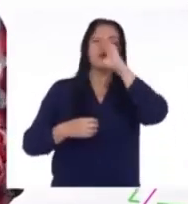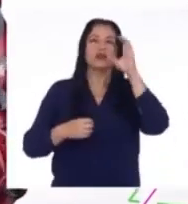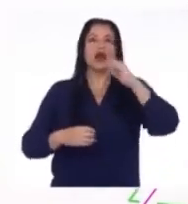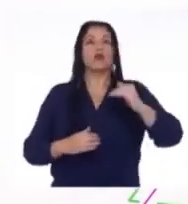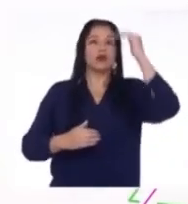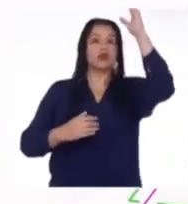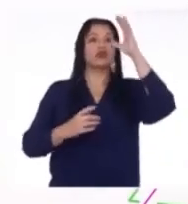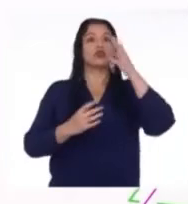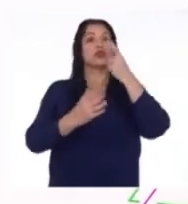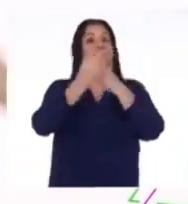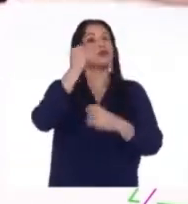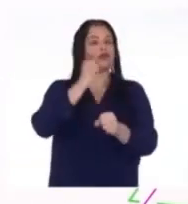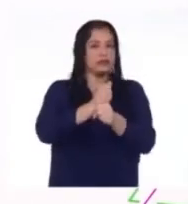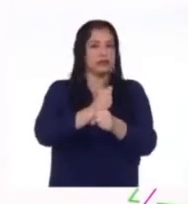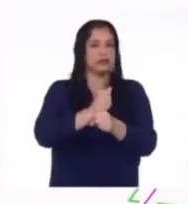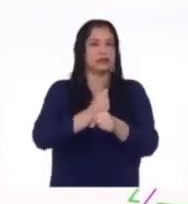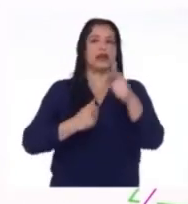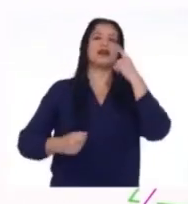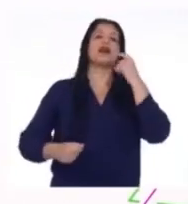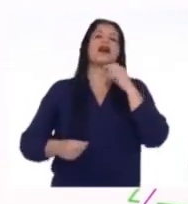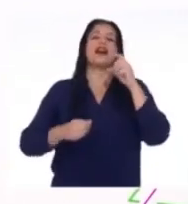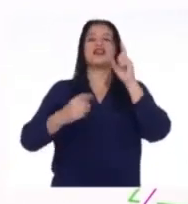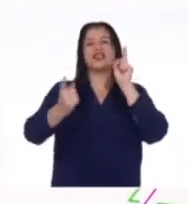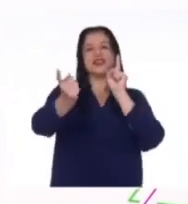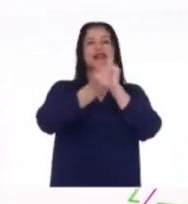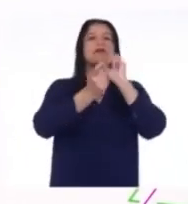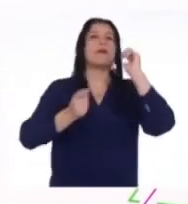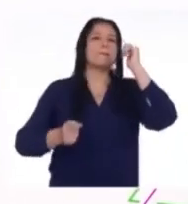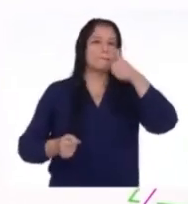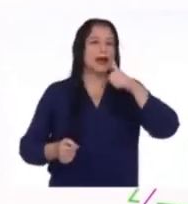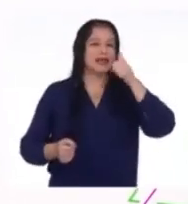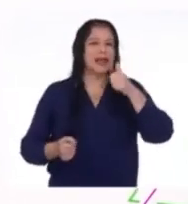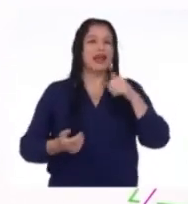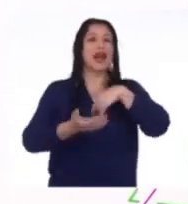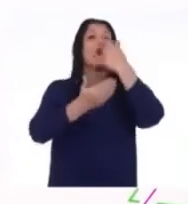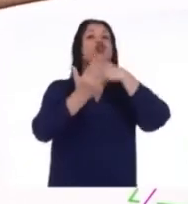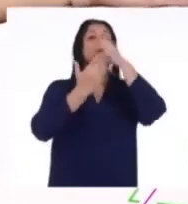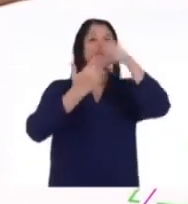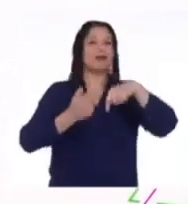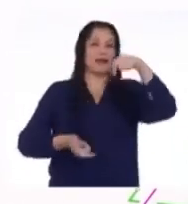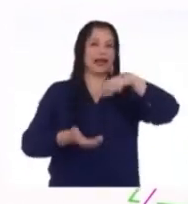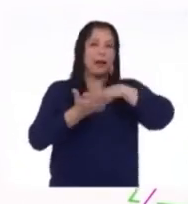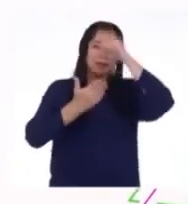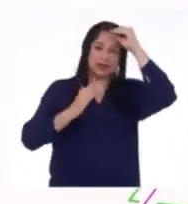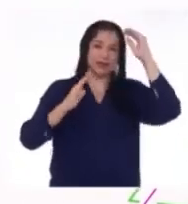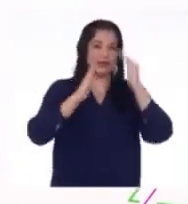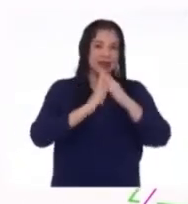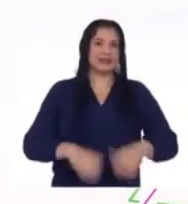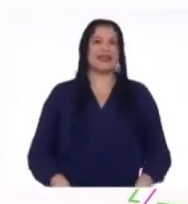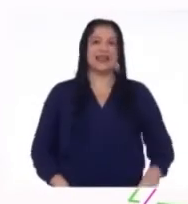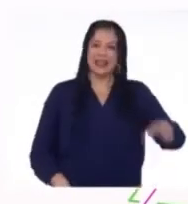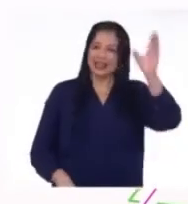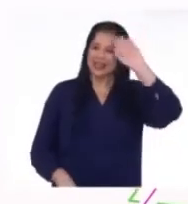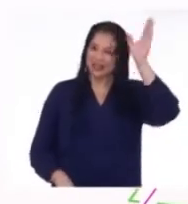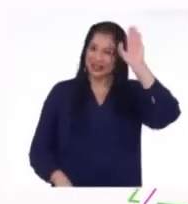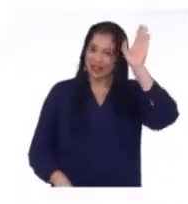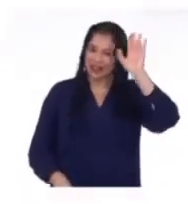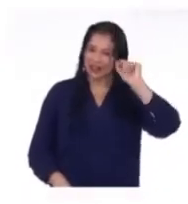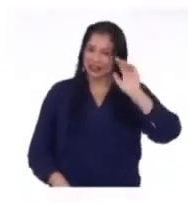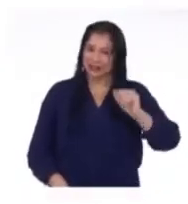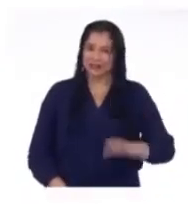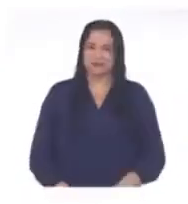confianza. Chicos, nos vemos mañana en otra edición más de Aprendo en Casa. Chao, chao.